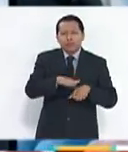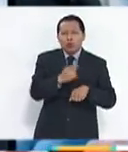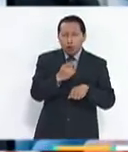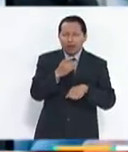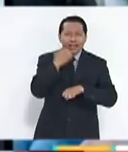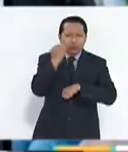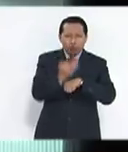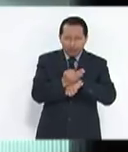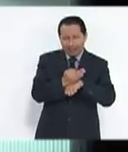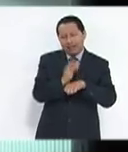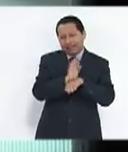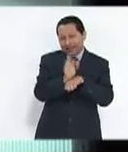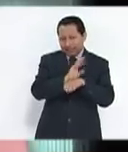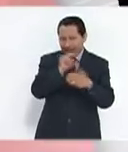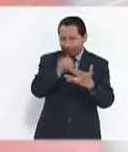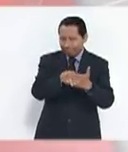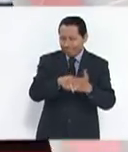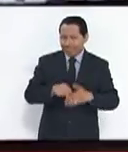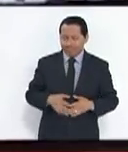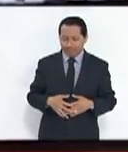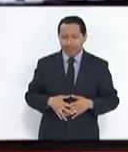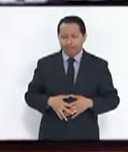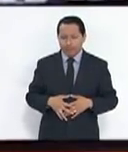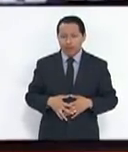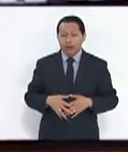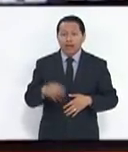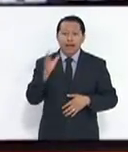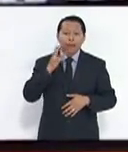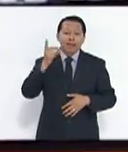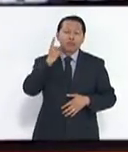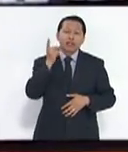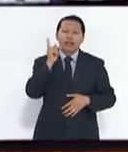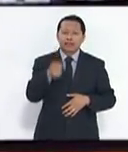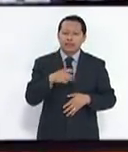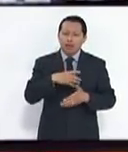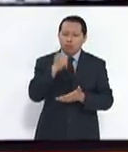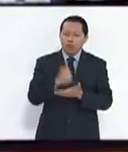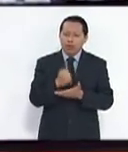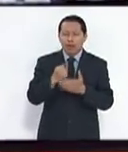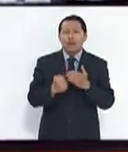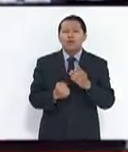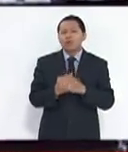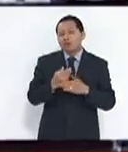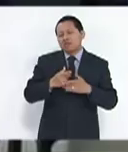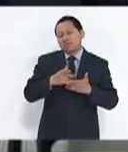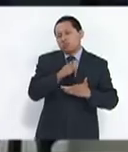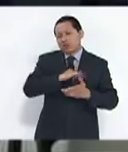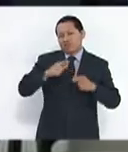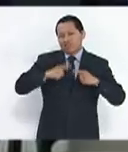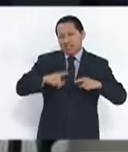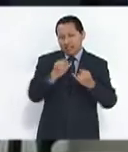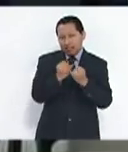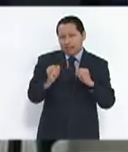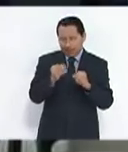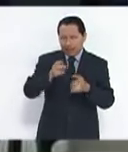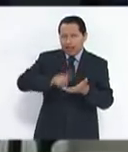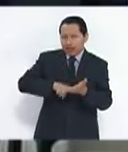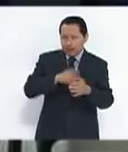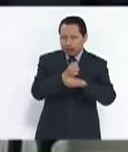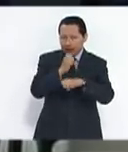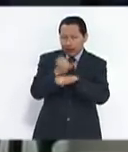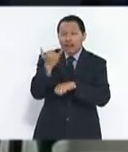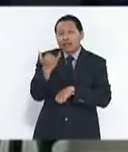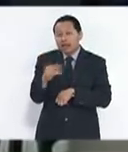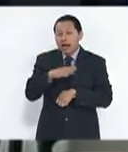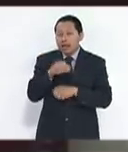los 3 estudiantes de cine. La Cámara de Diputados aprueba la creación de fiscalías autónomas en los estados y eliminar